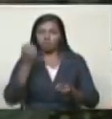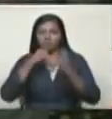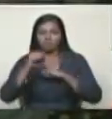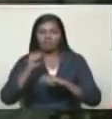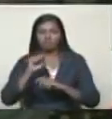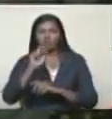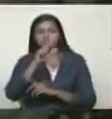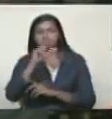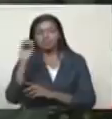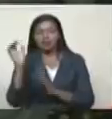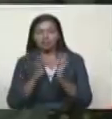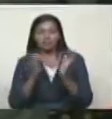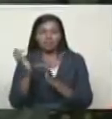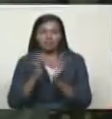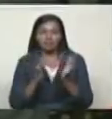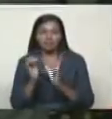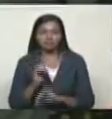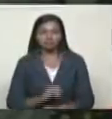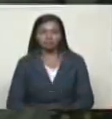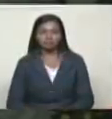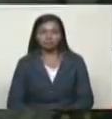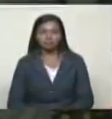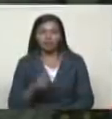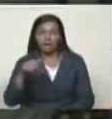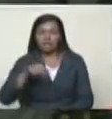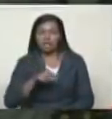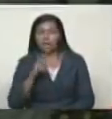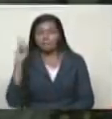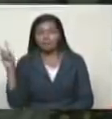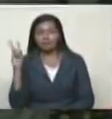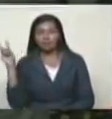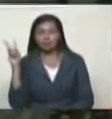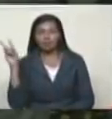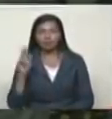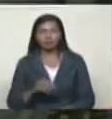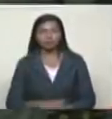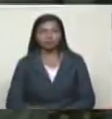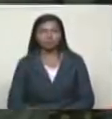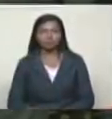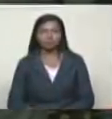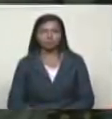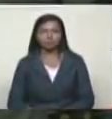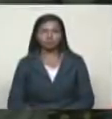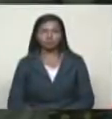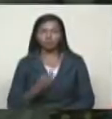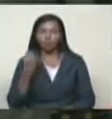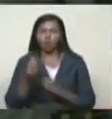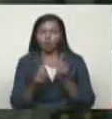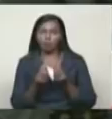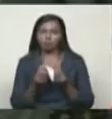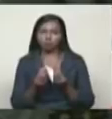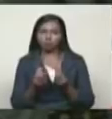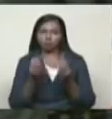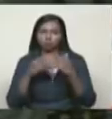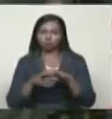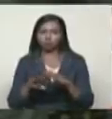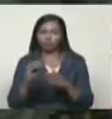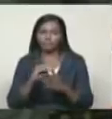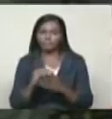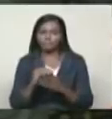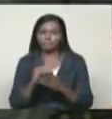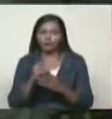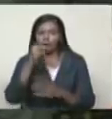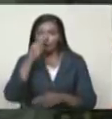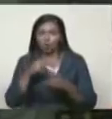pasado 30 de abril en la República Bolivariana de Venezuela, como parte de la cohesión, de la moral, de